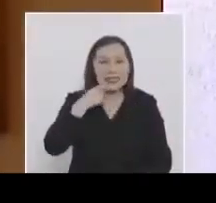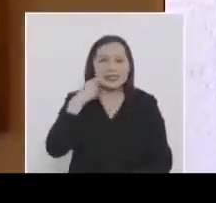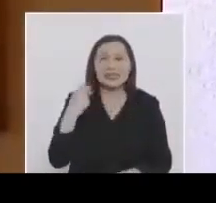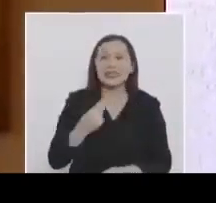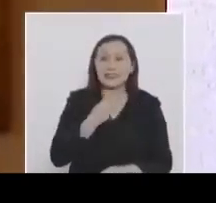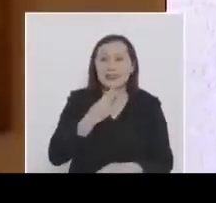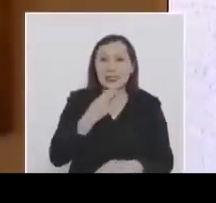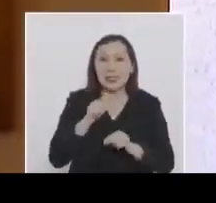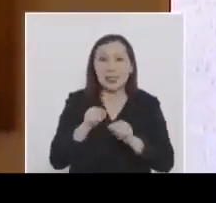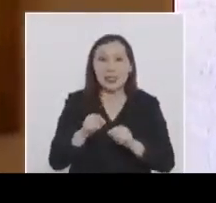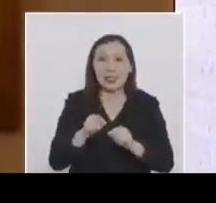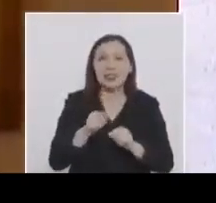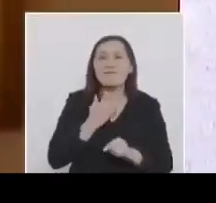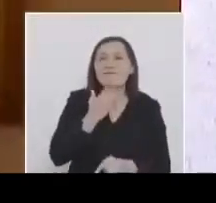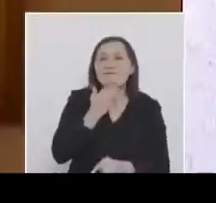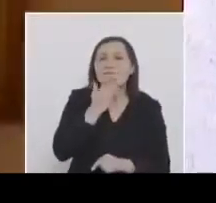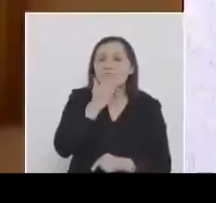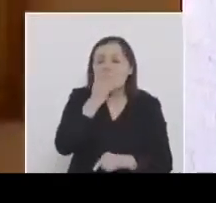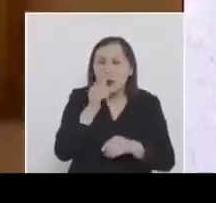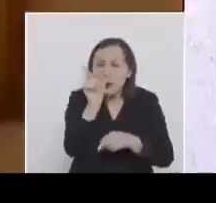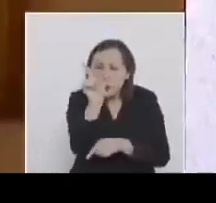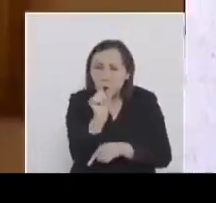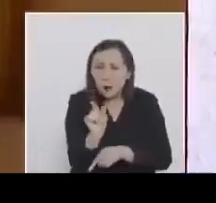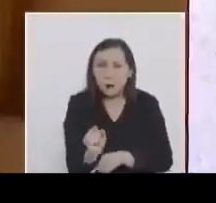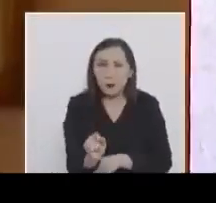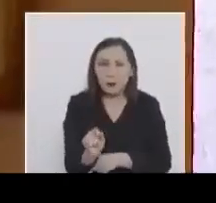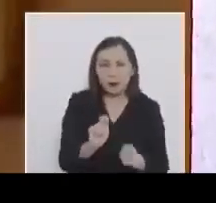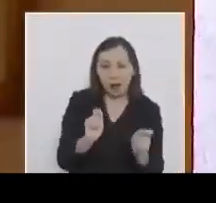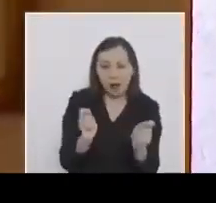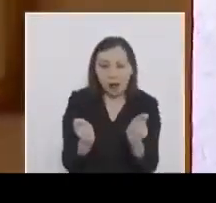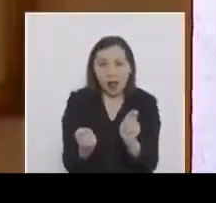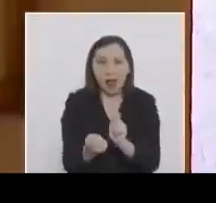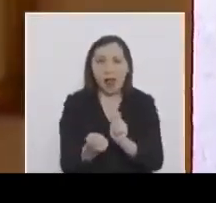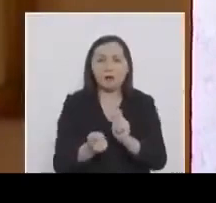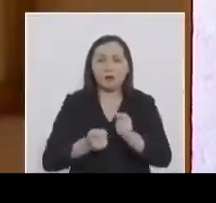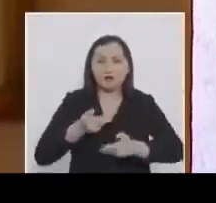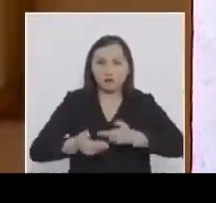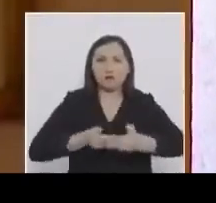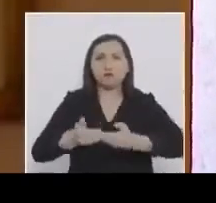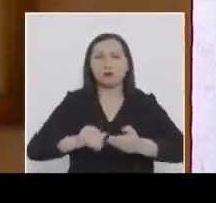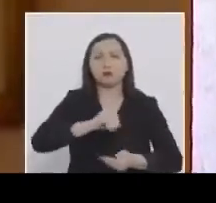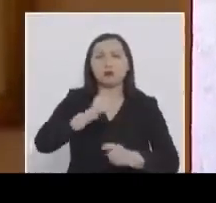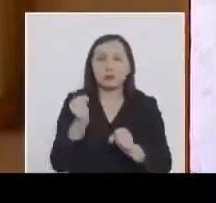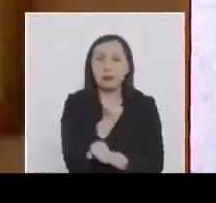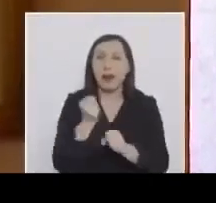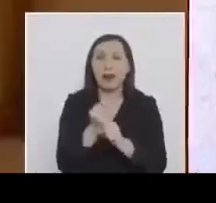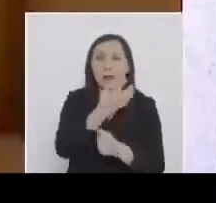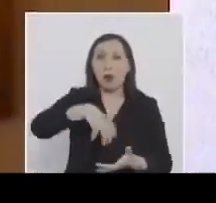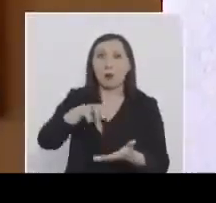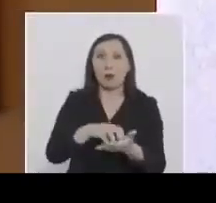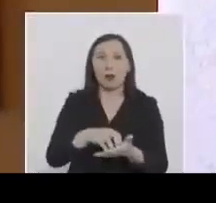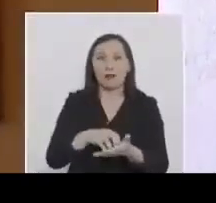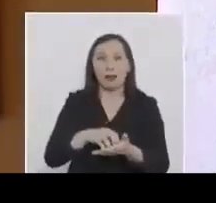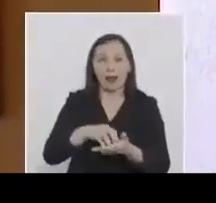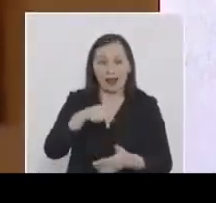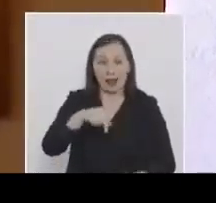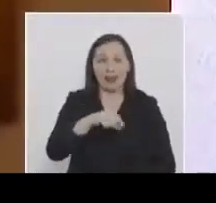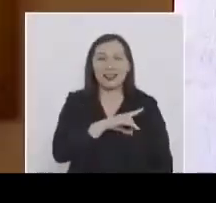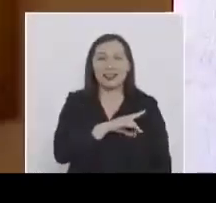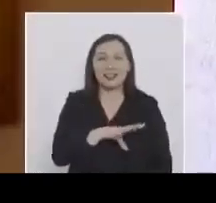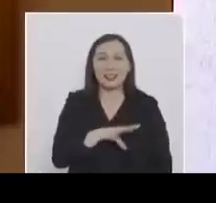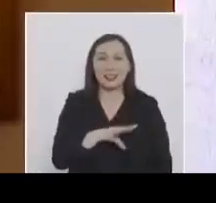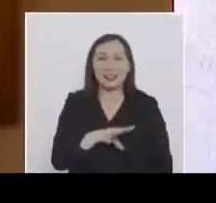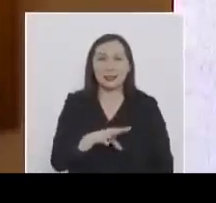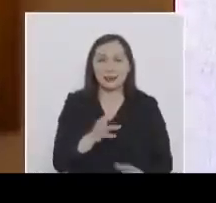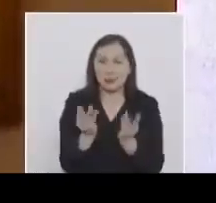hielos antárticos, enriquecido y transformado por el trabajo de su pueblo, es este Chile que solo en un